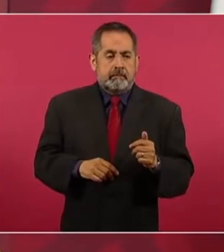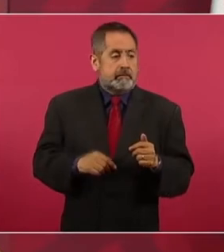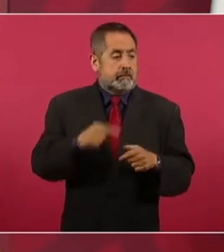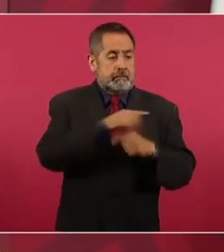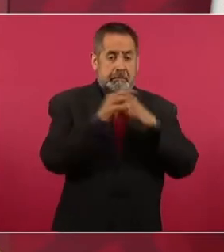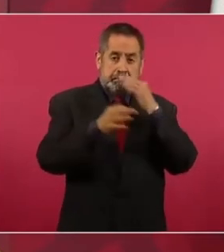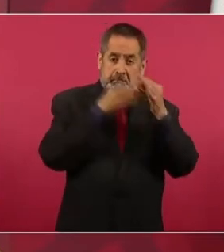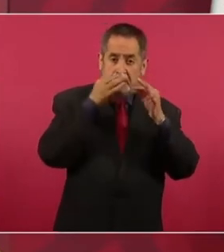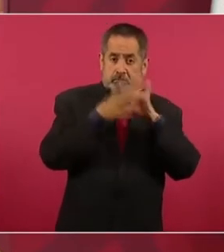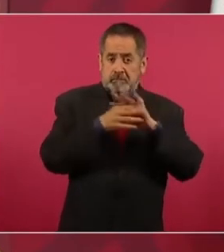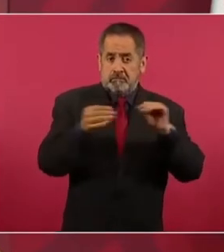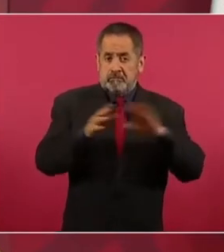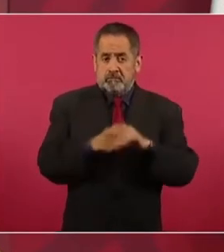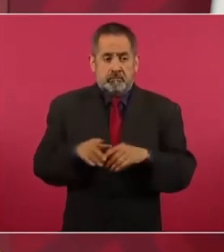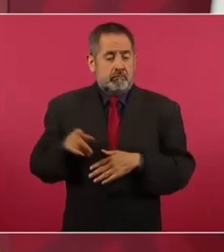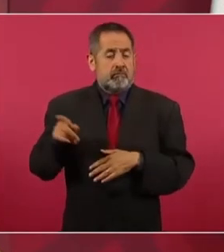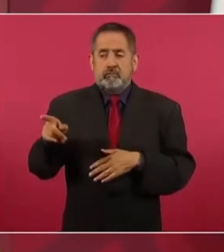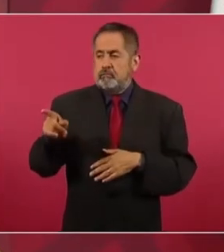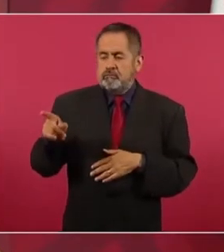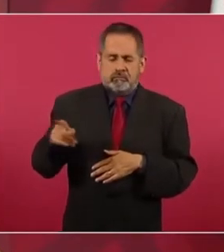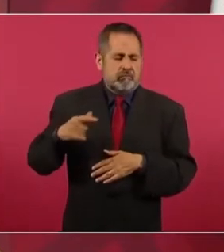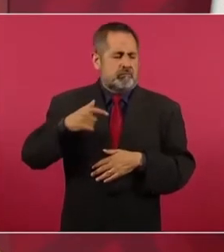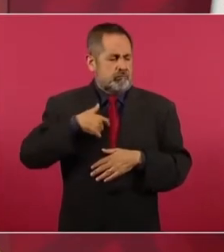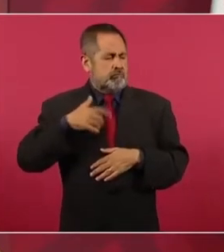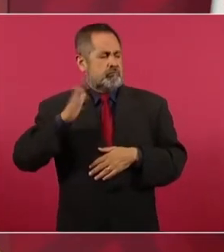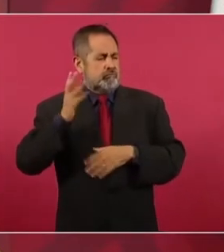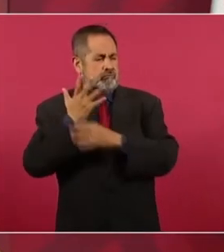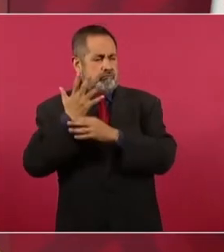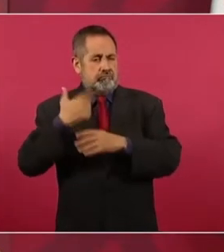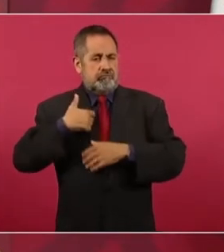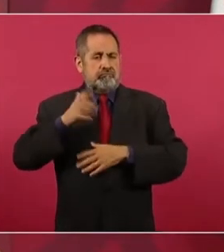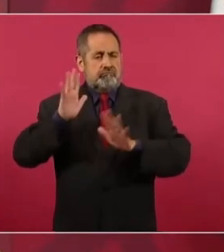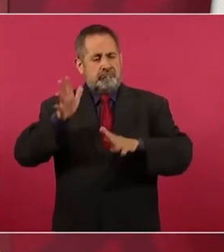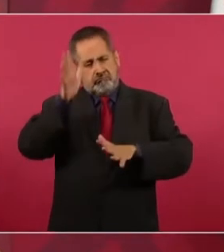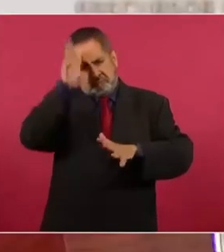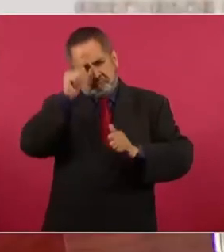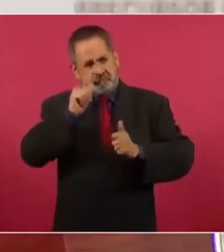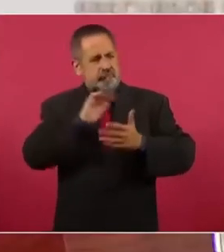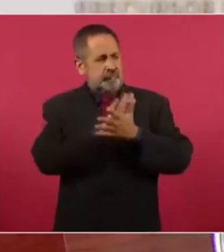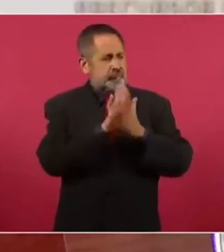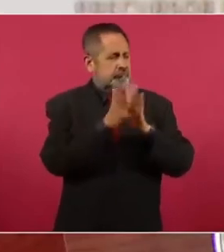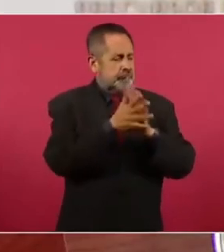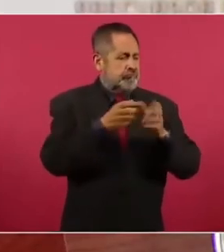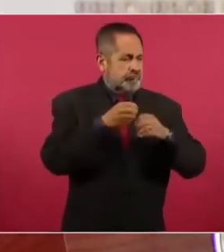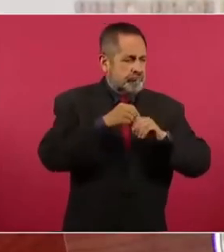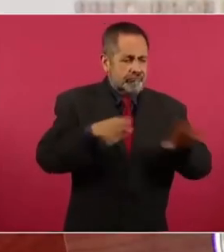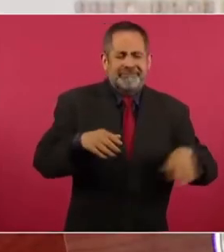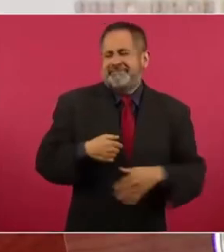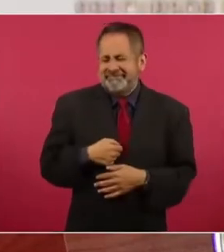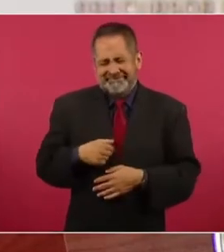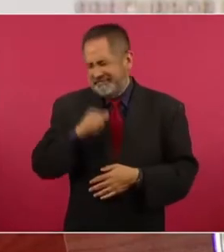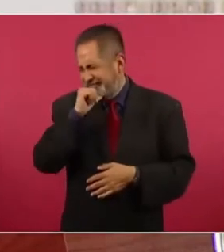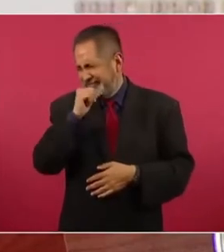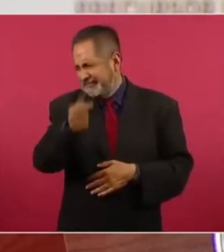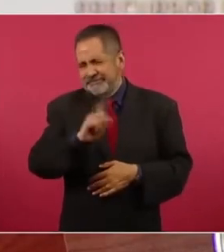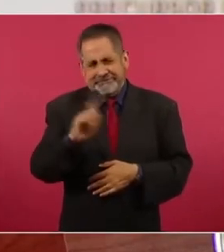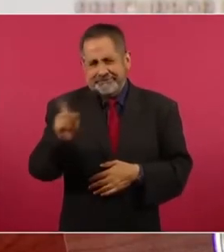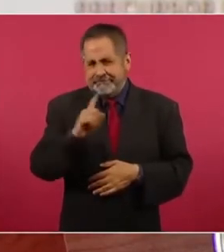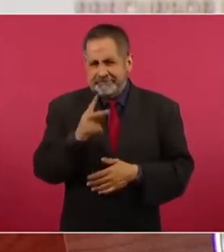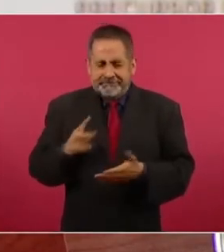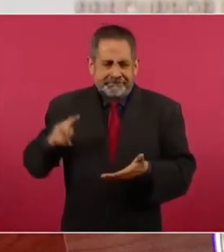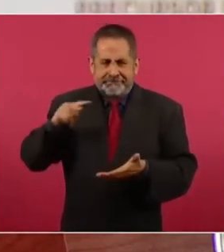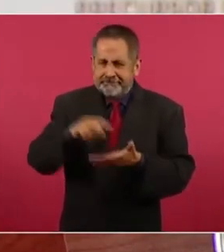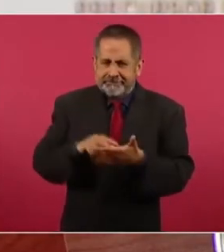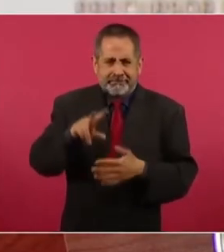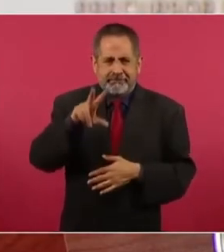difundir de que hay acuerdos con la delincuencia. Pues no. Tuve que decir que yo